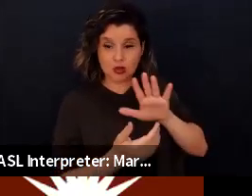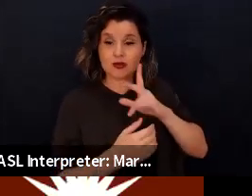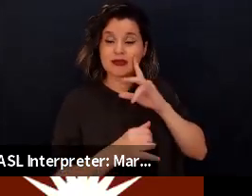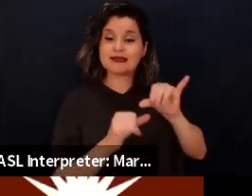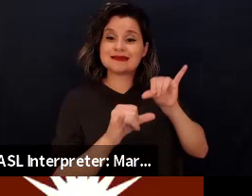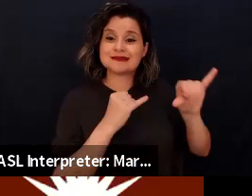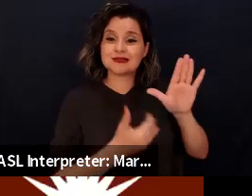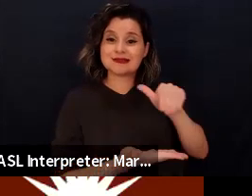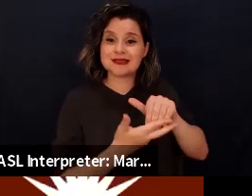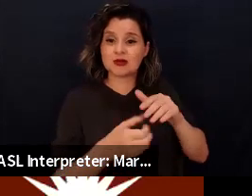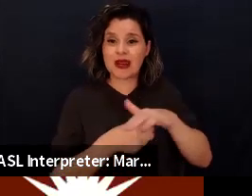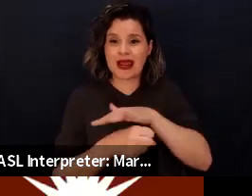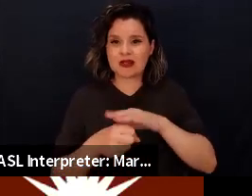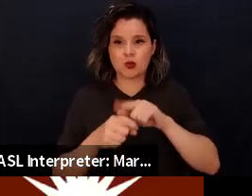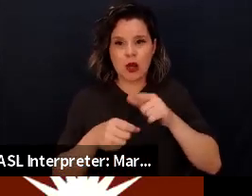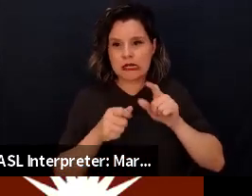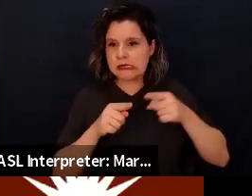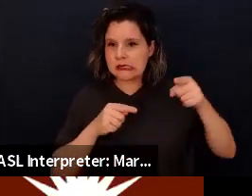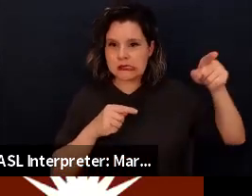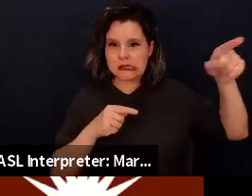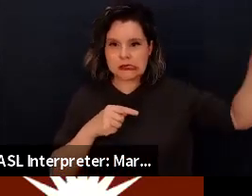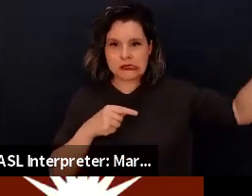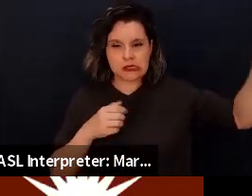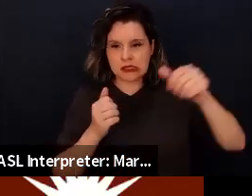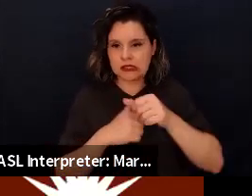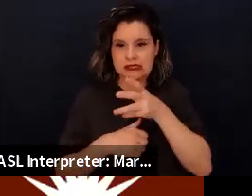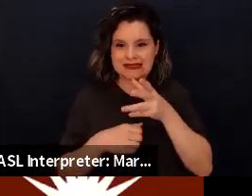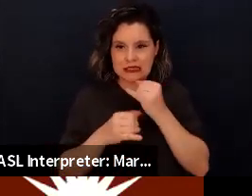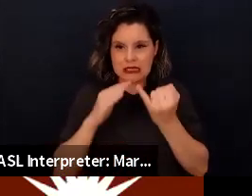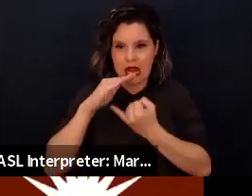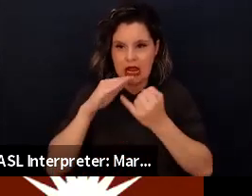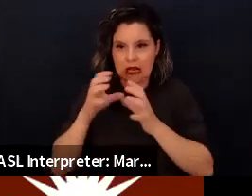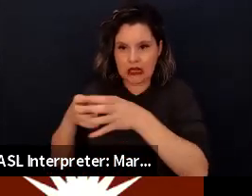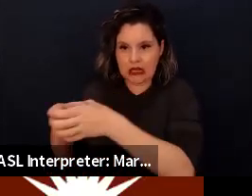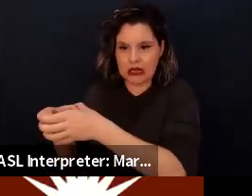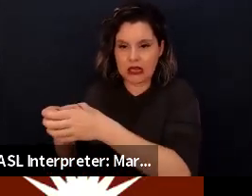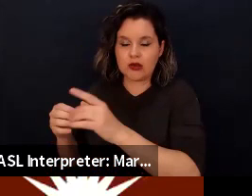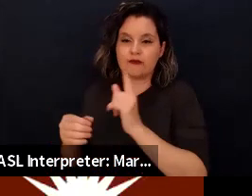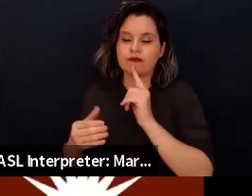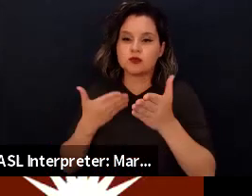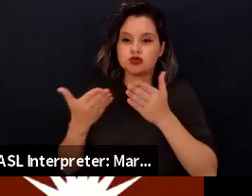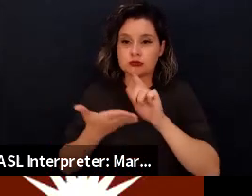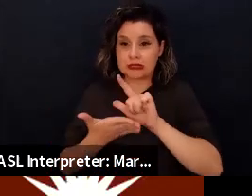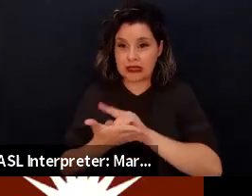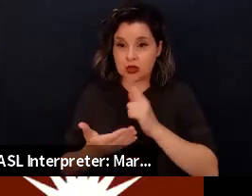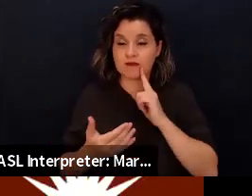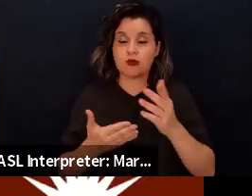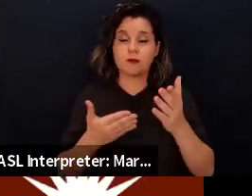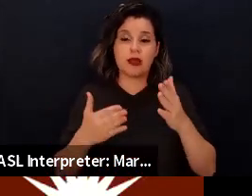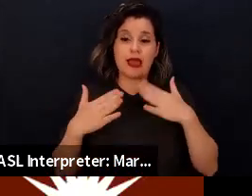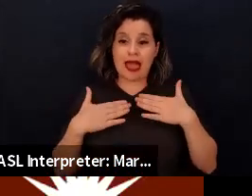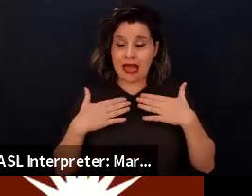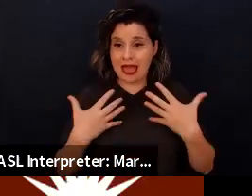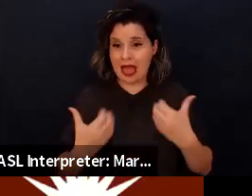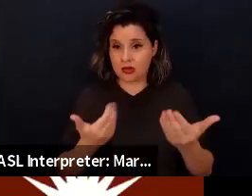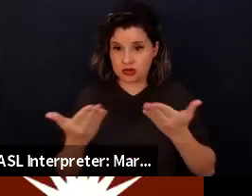se encuentran en áreas muy remotas. Estos son aislados del acceso de los servicios legales y de salud, así como del apoyo de